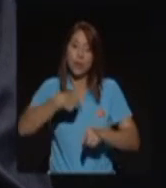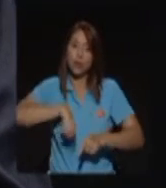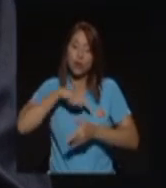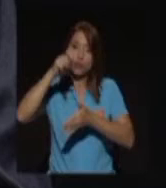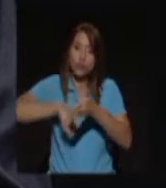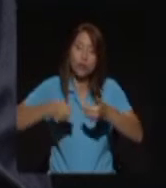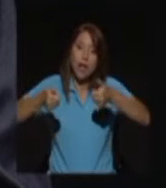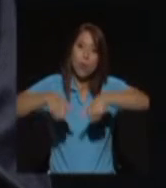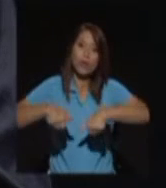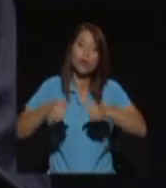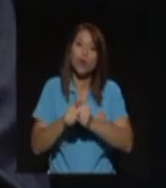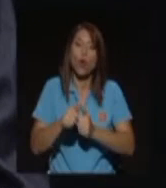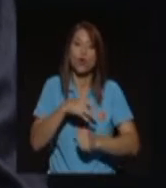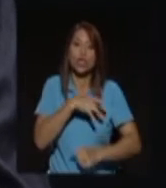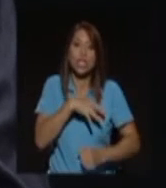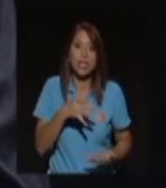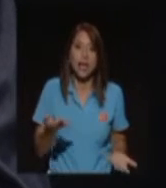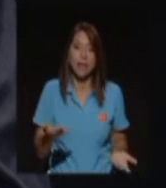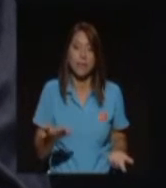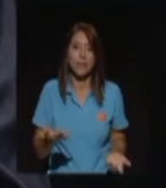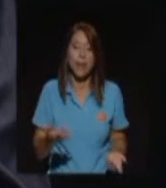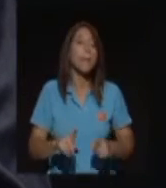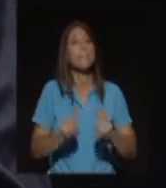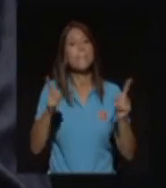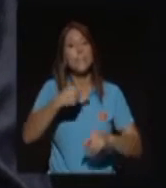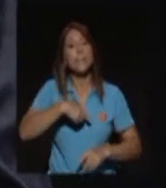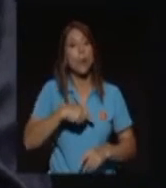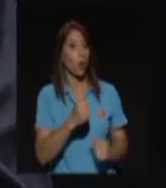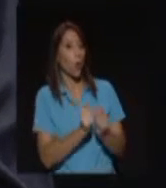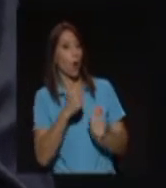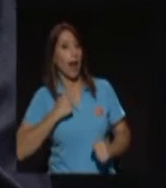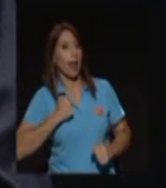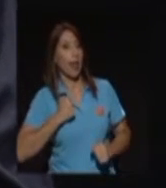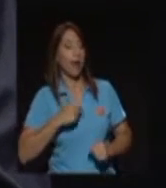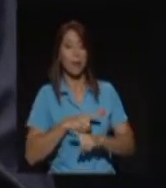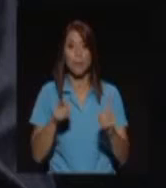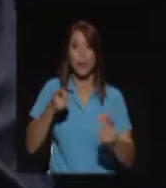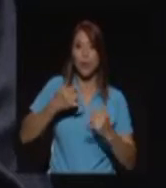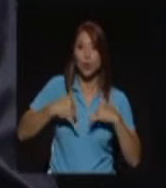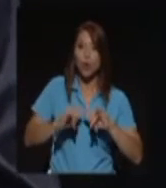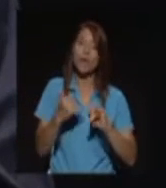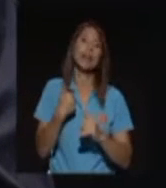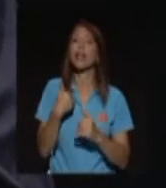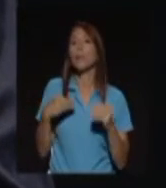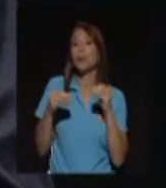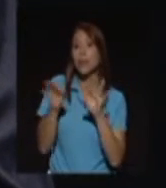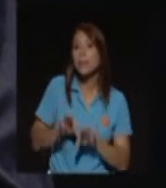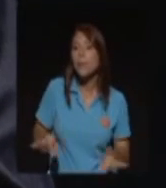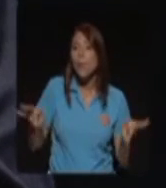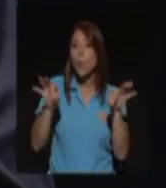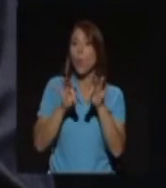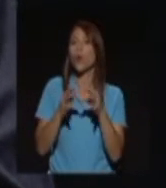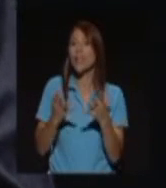con Chile, pero tenemos... ¿Con Canadá? Pero todavía tenemos, y más importante si se